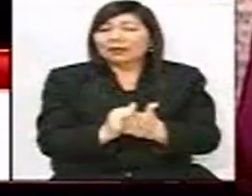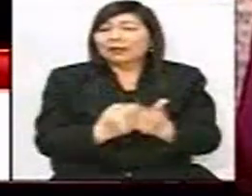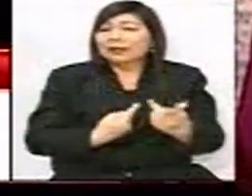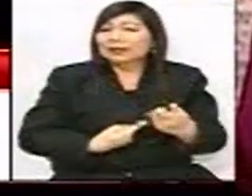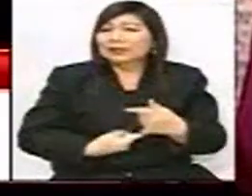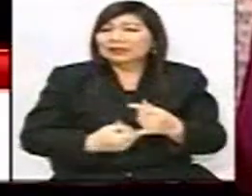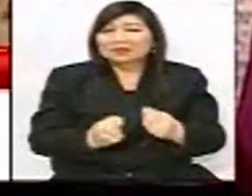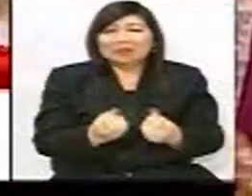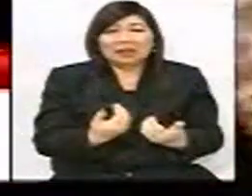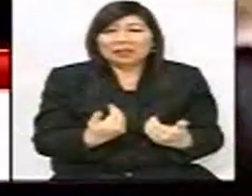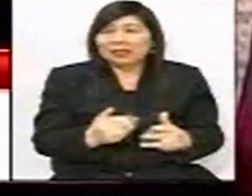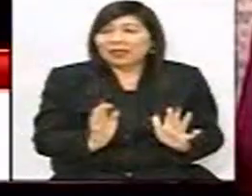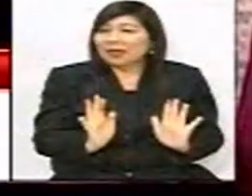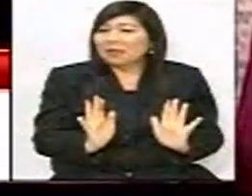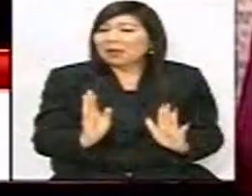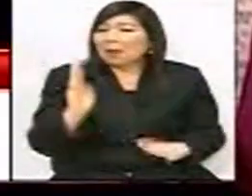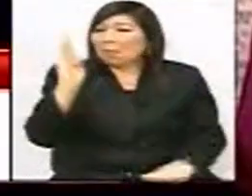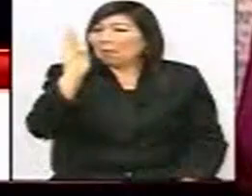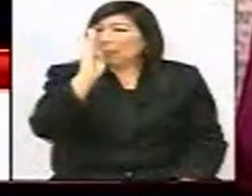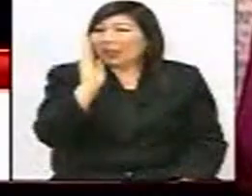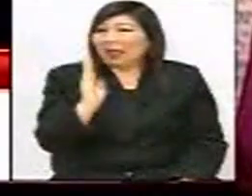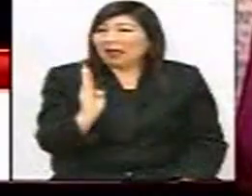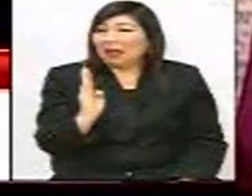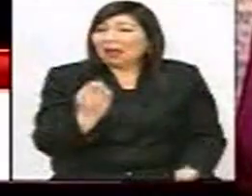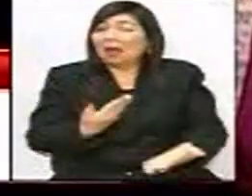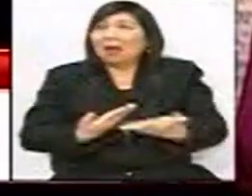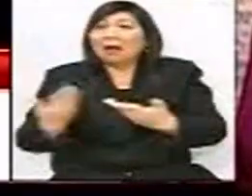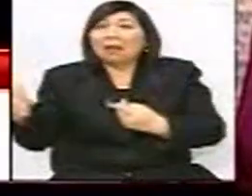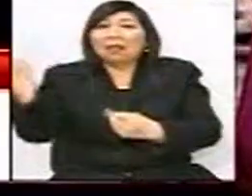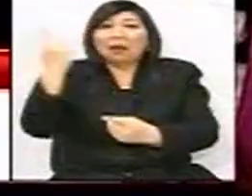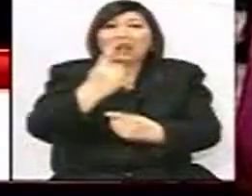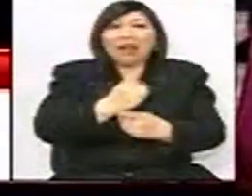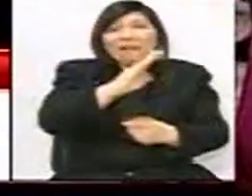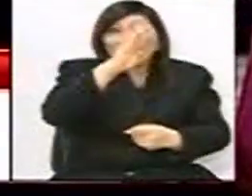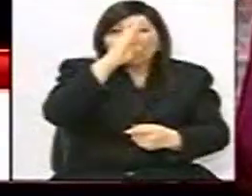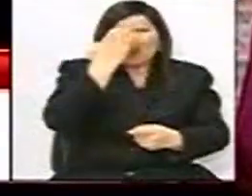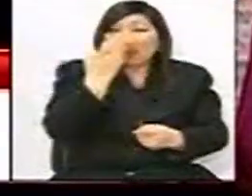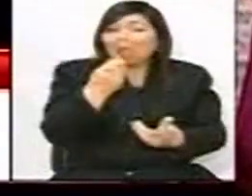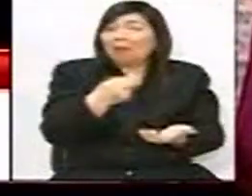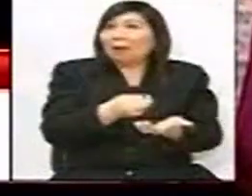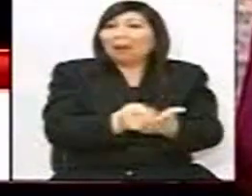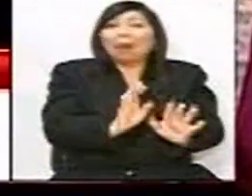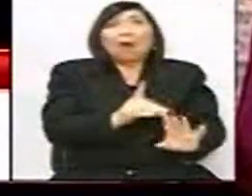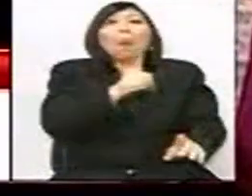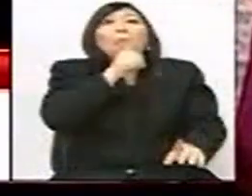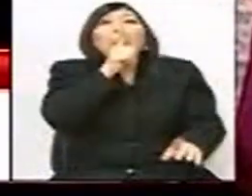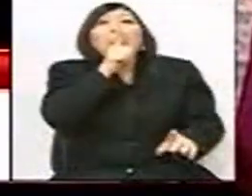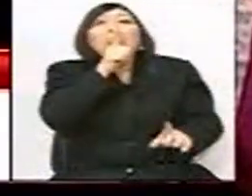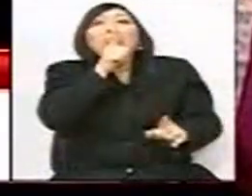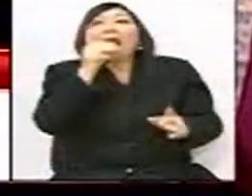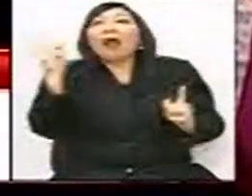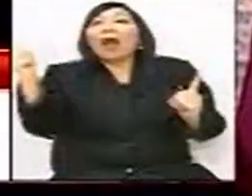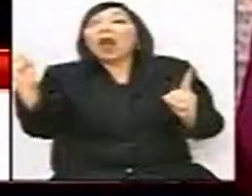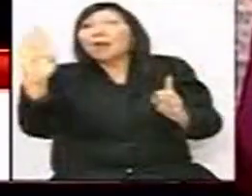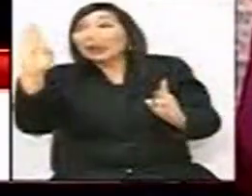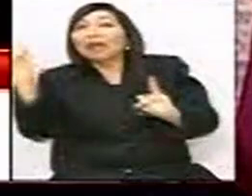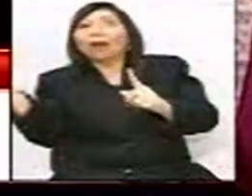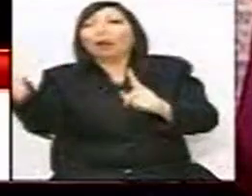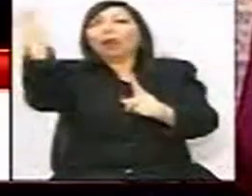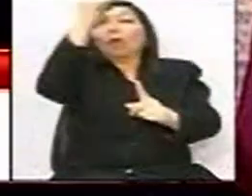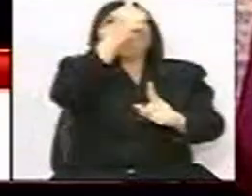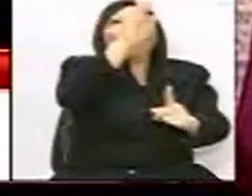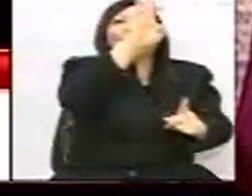la transferencia así nomás. Es decir, los brasileños se la transfirieron a la empresa francesa y no pasó nada. Cuando ya